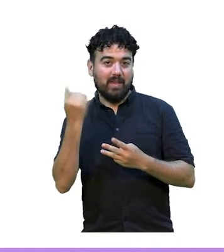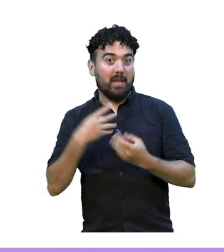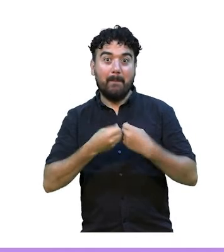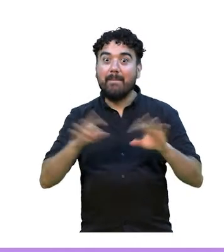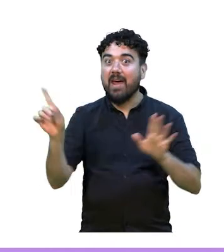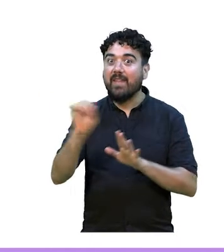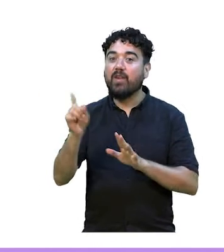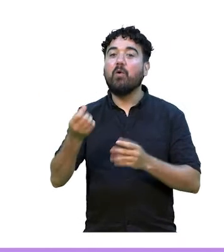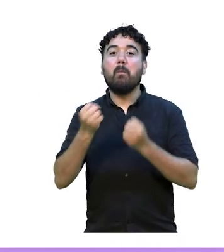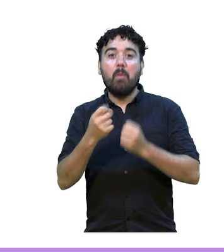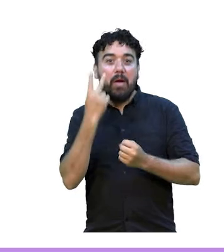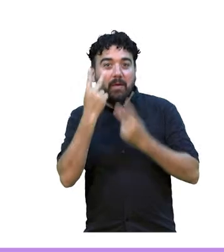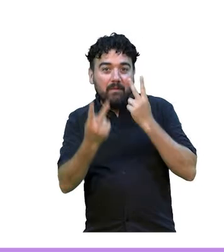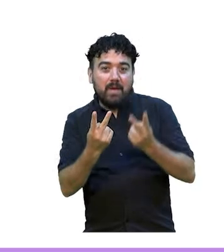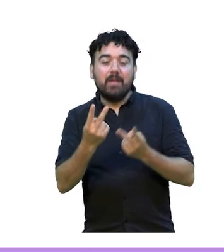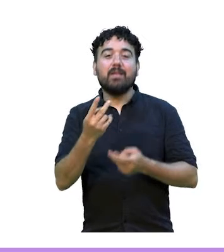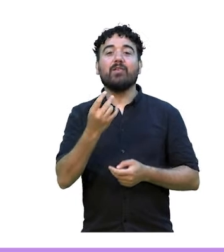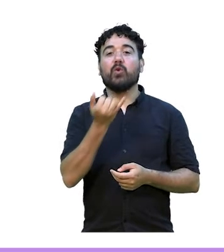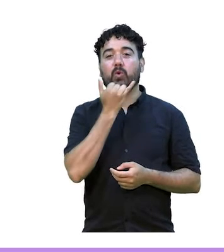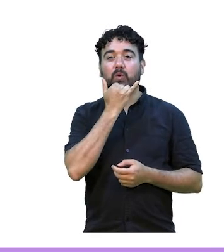YouTube.